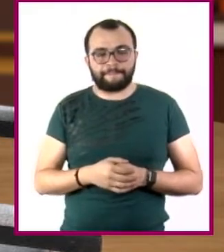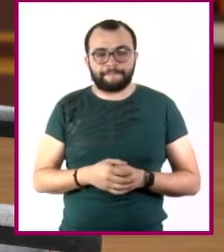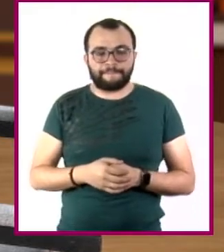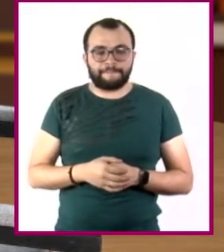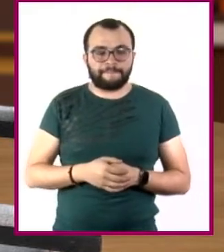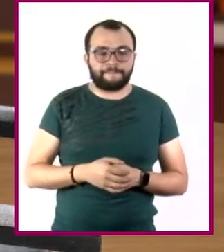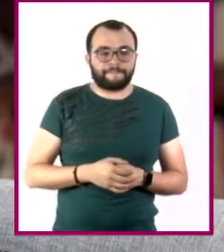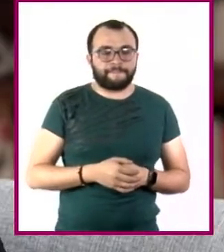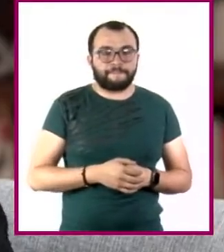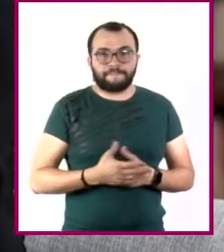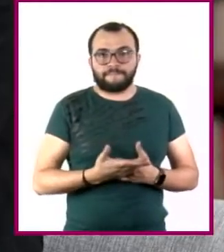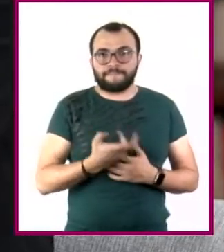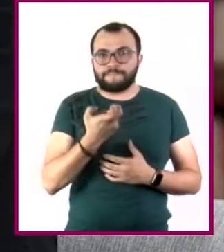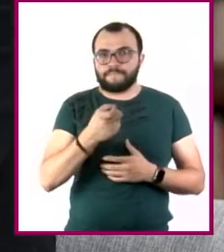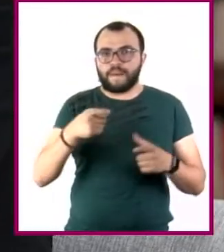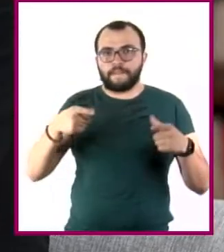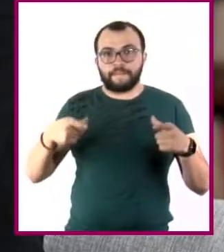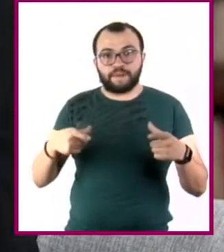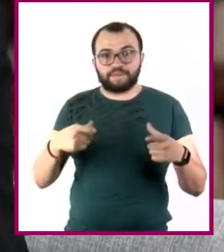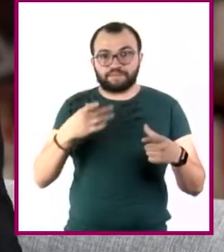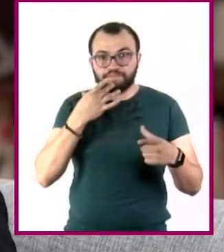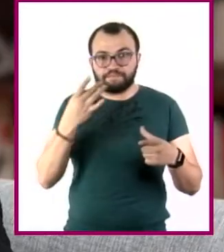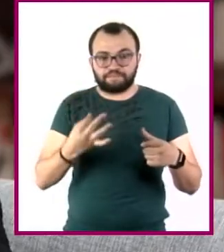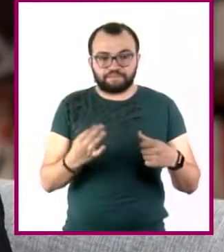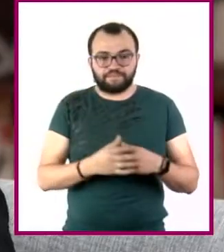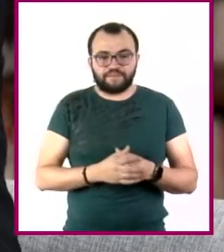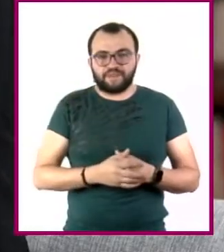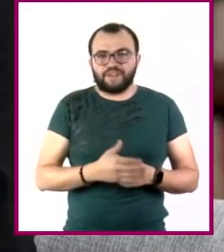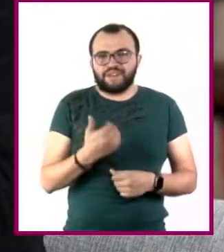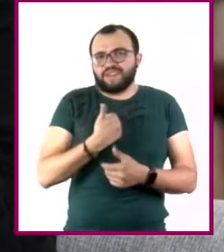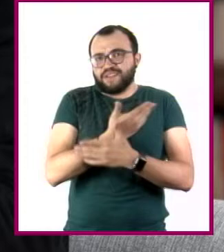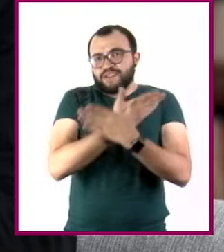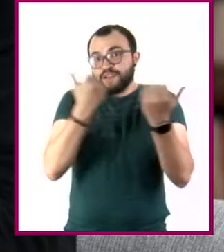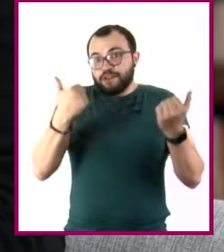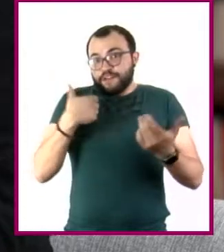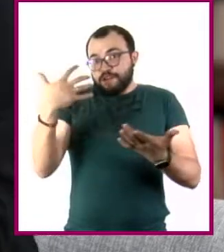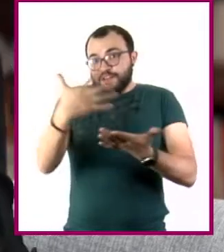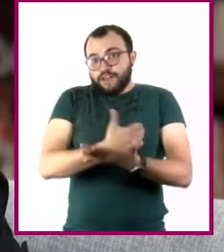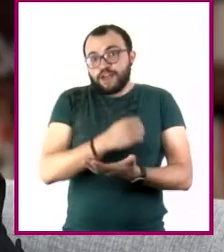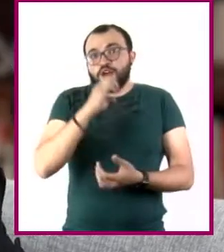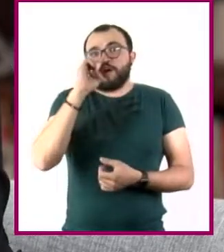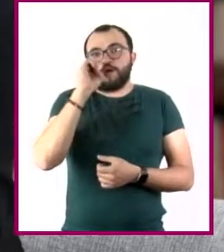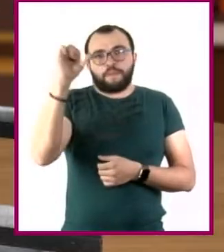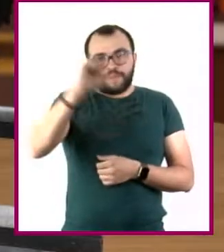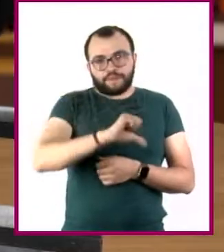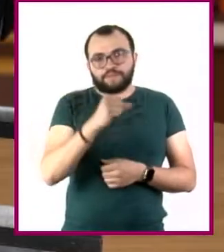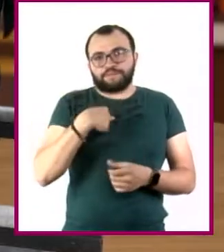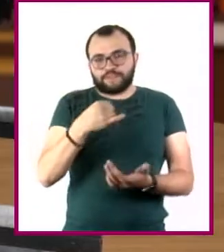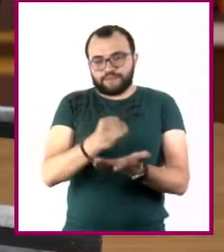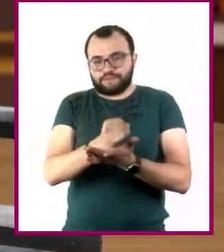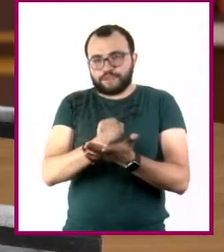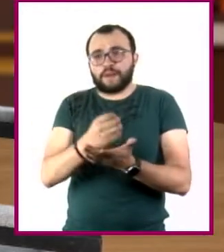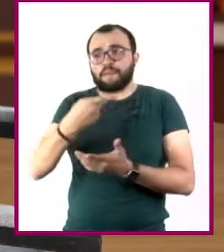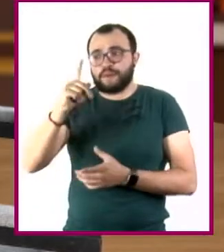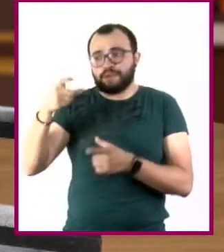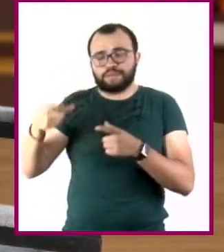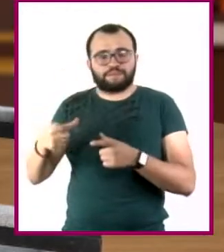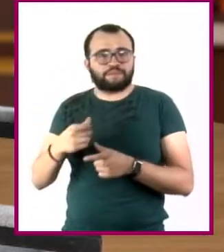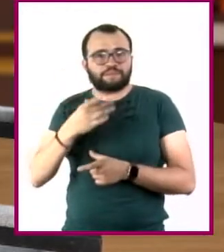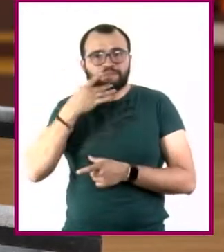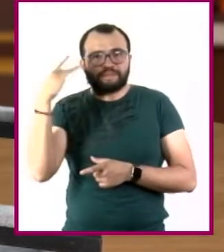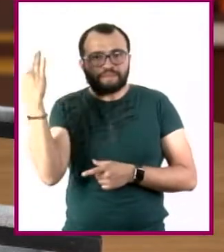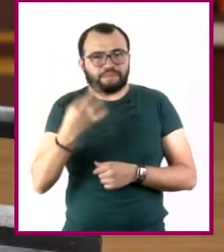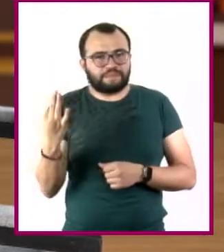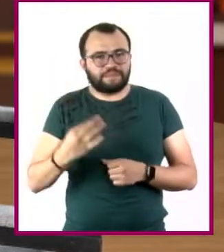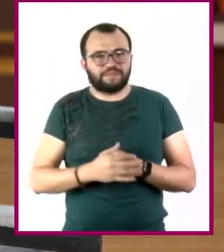¿Qué tal está el pastel? Ay, pues yo no sé si gané o perdí la apuesta, pero está muy bueno. ¿Y podrías